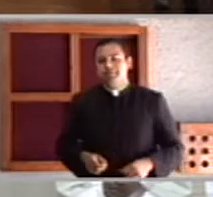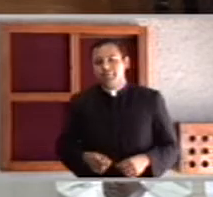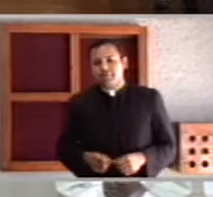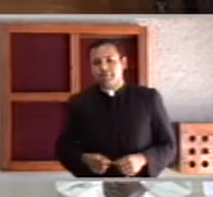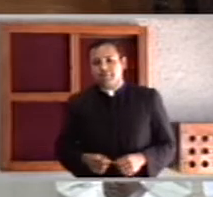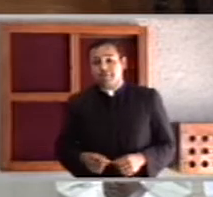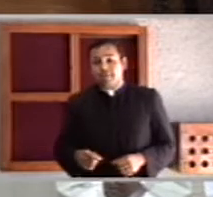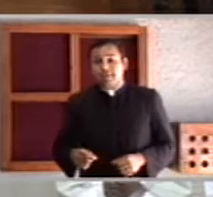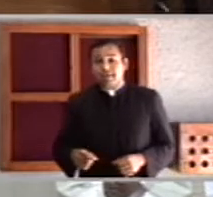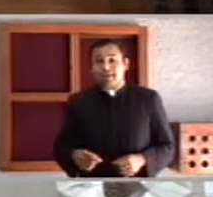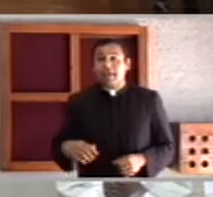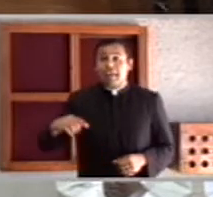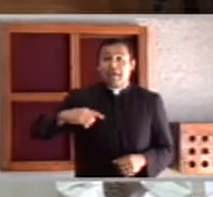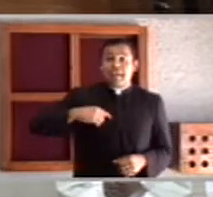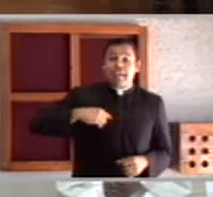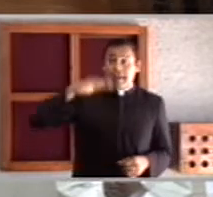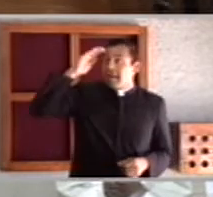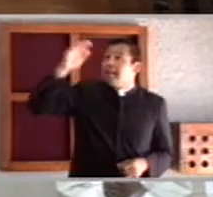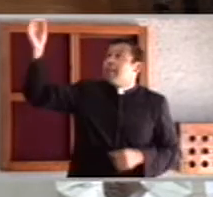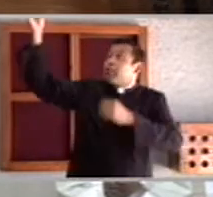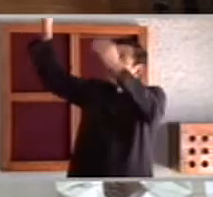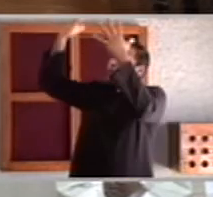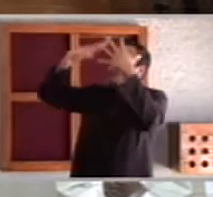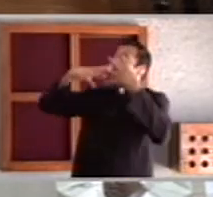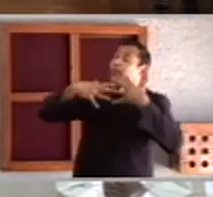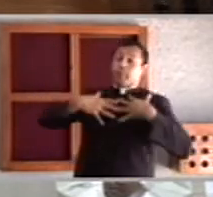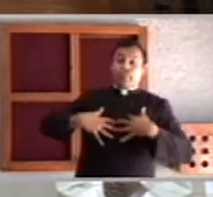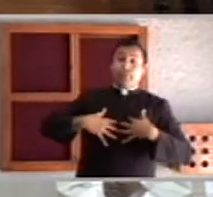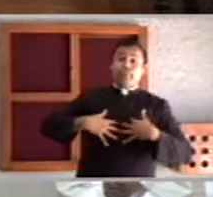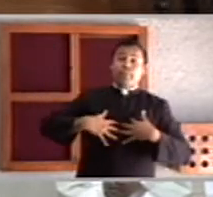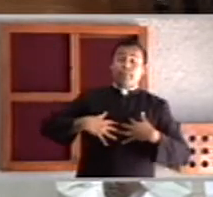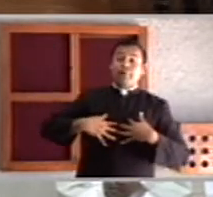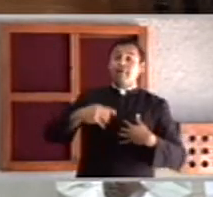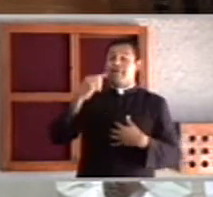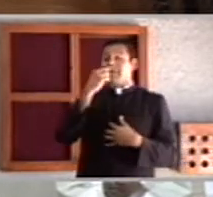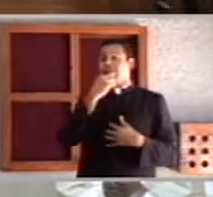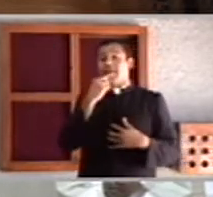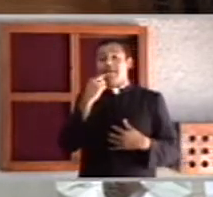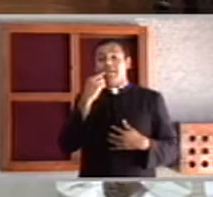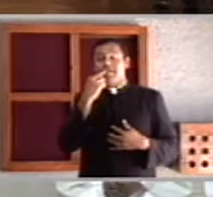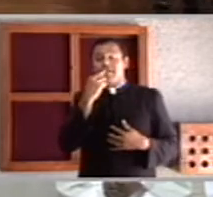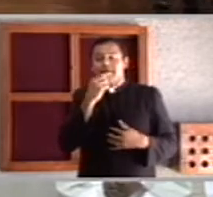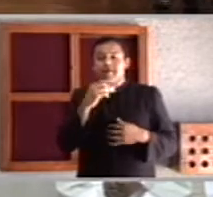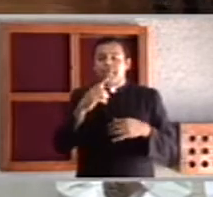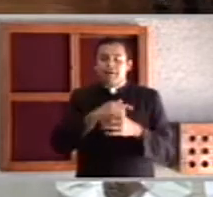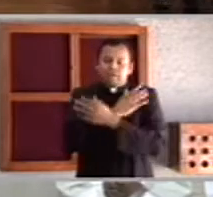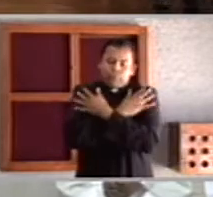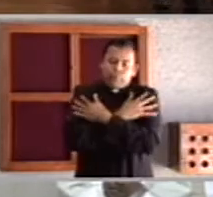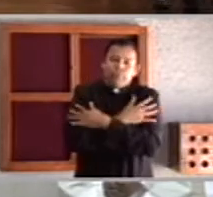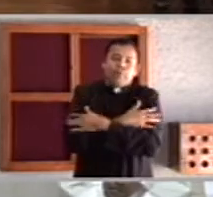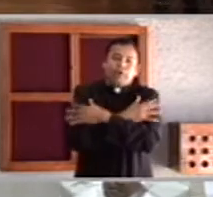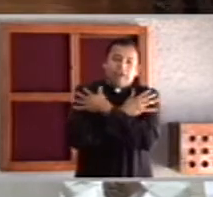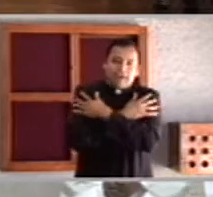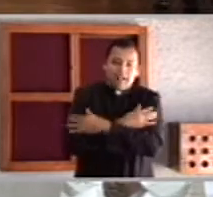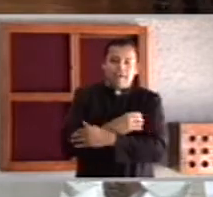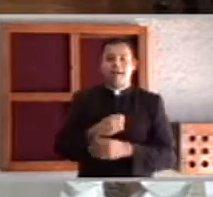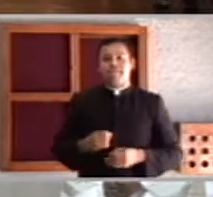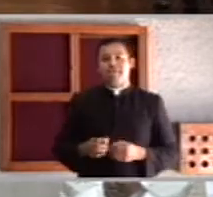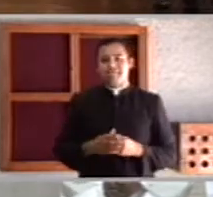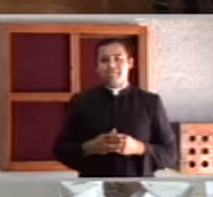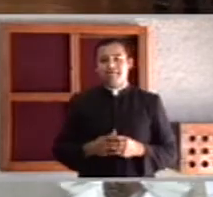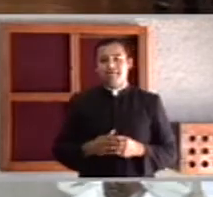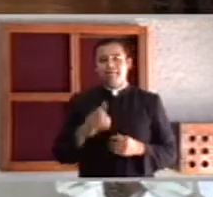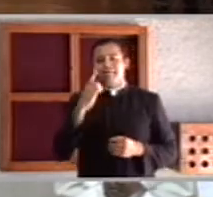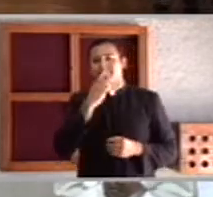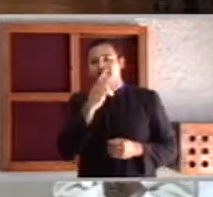Señor para consolar, para ungir, para manifestar la